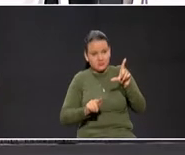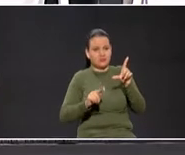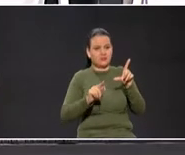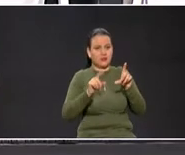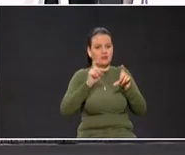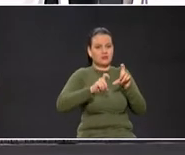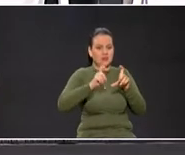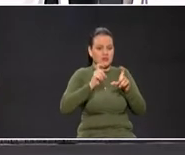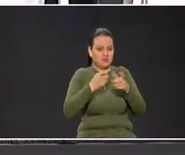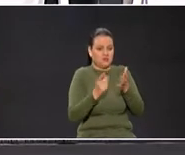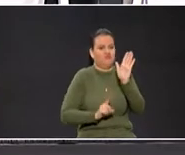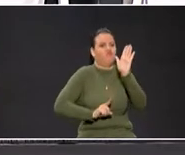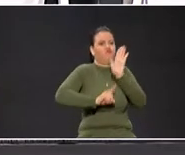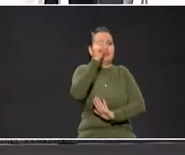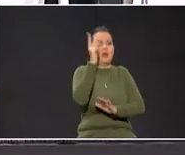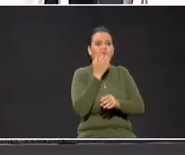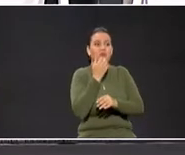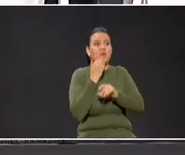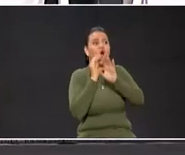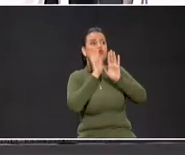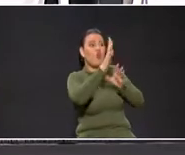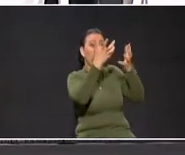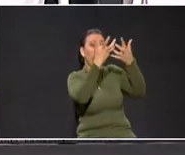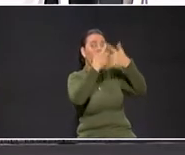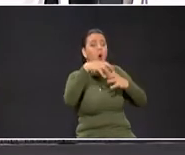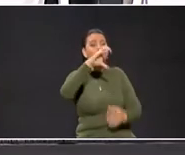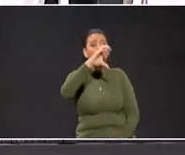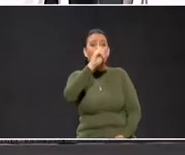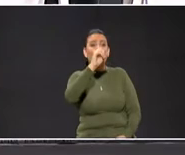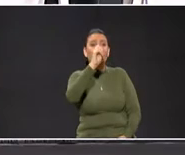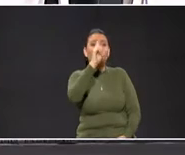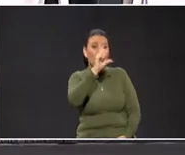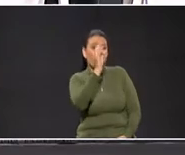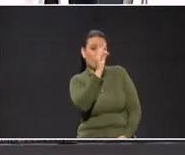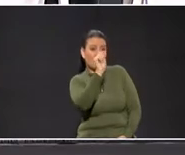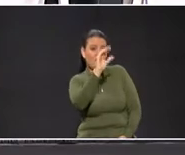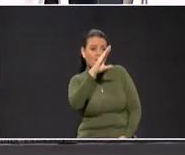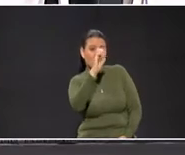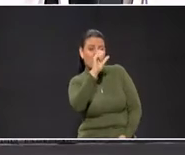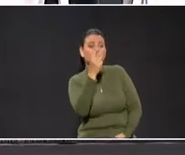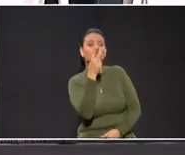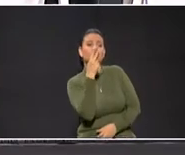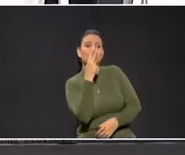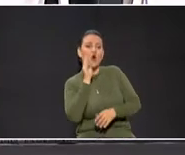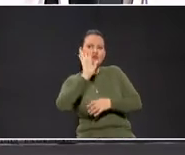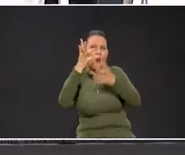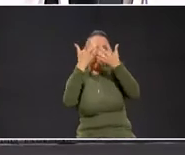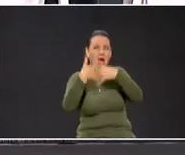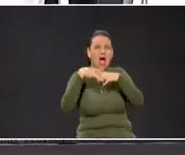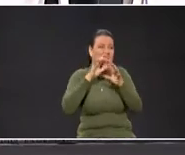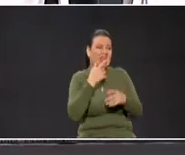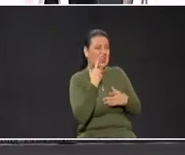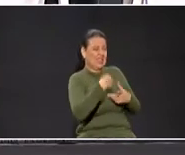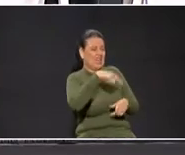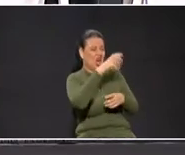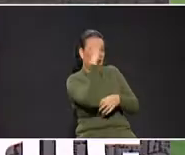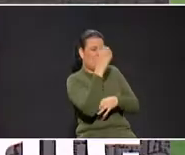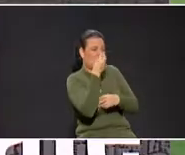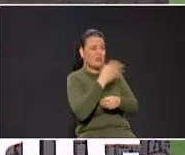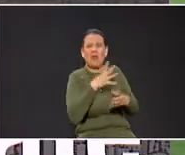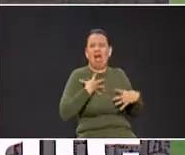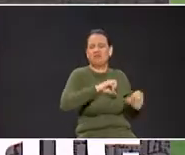esto los ha golpeado no hay quiere ver siendo coltabaco cuando ya no les sirvió empacaron y se fueron y dejaron todo tirado es todo un privilegio el desarrollo interno jairo